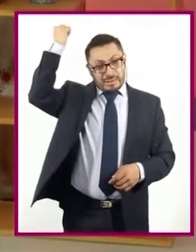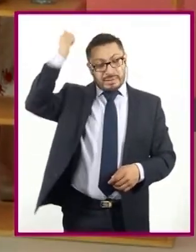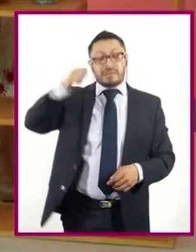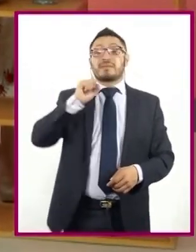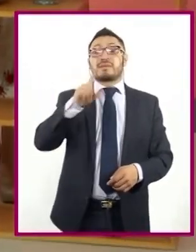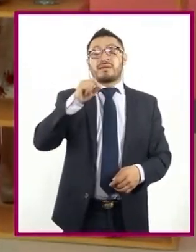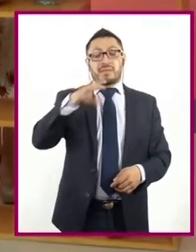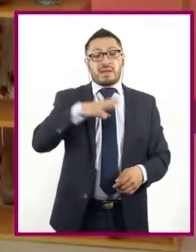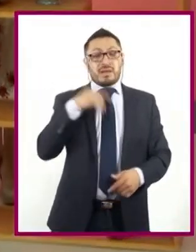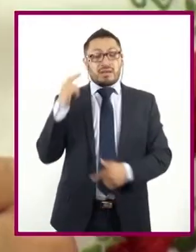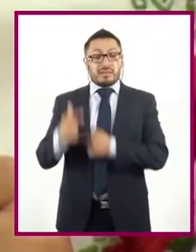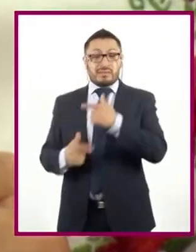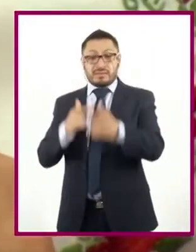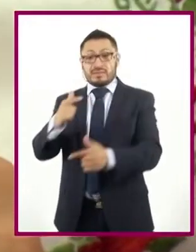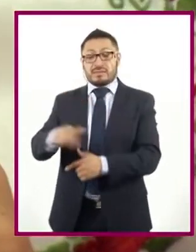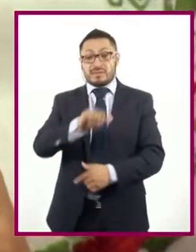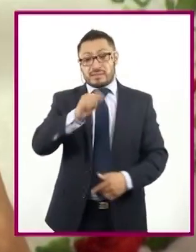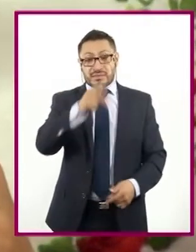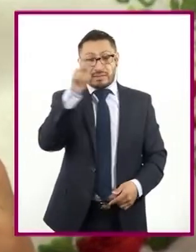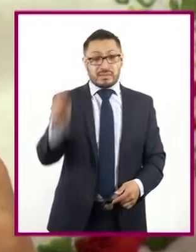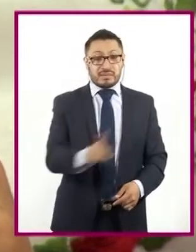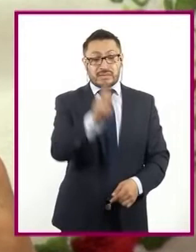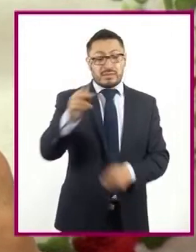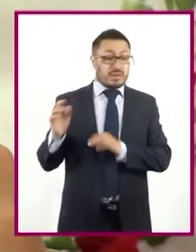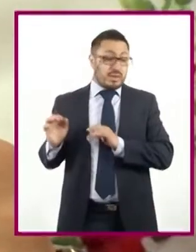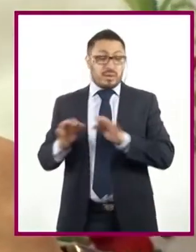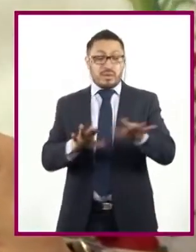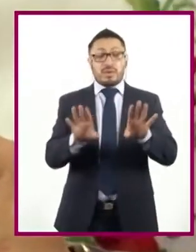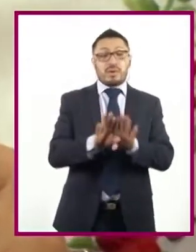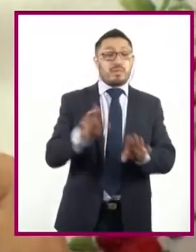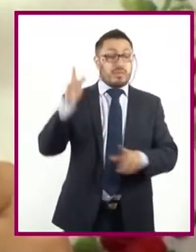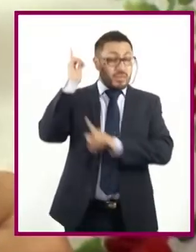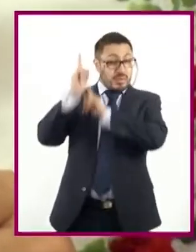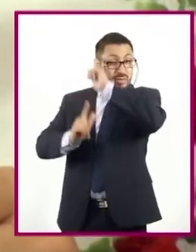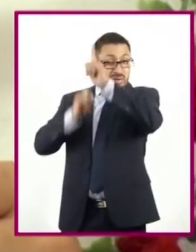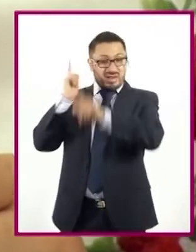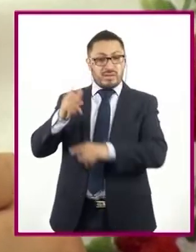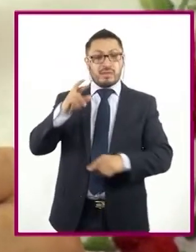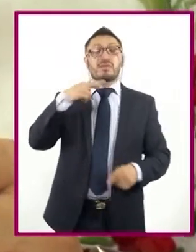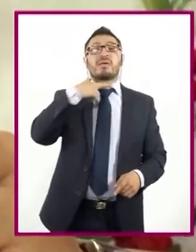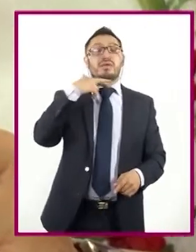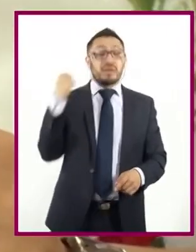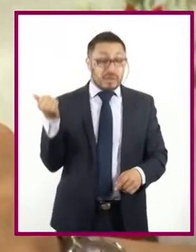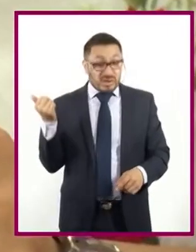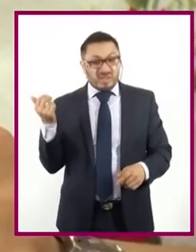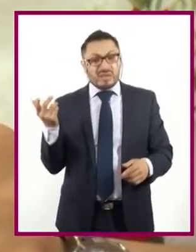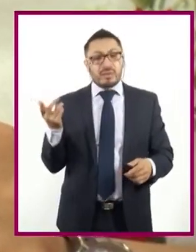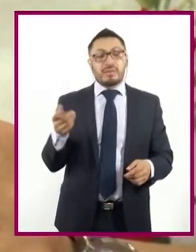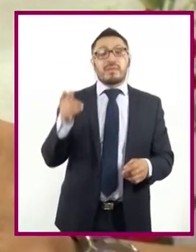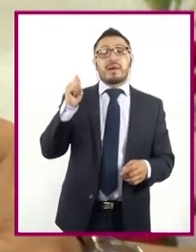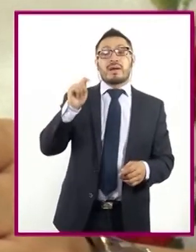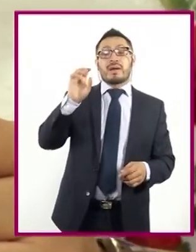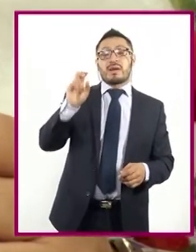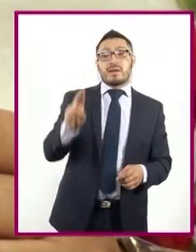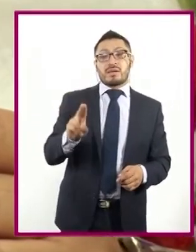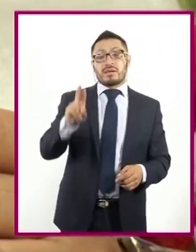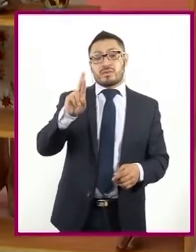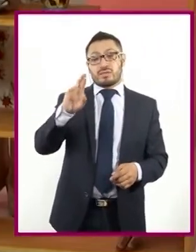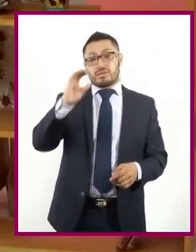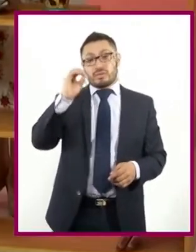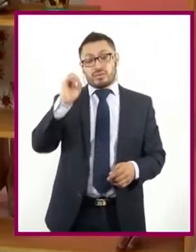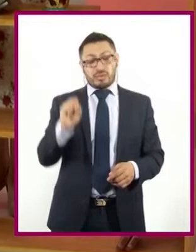pueblos conquistadores como griegos, romanos y turcos.